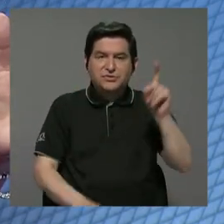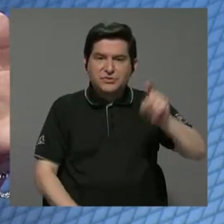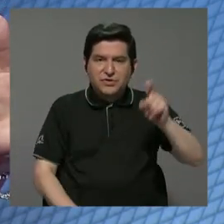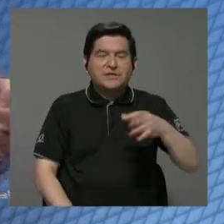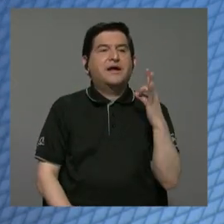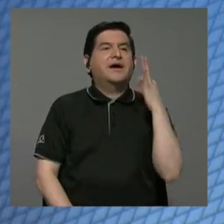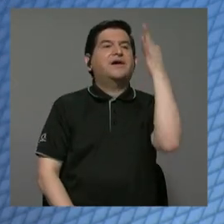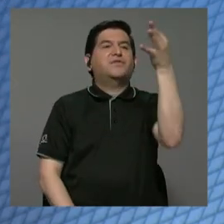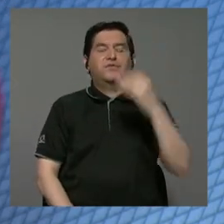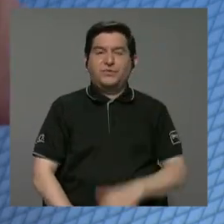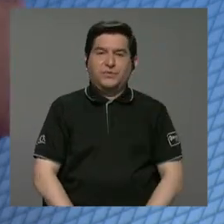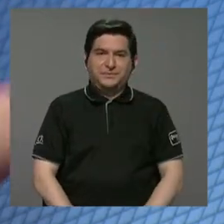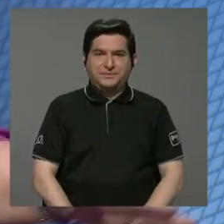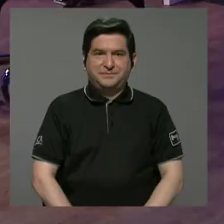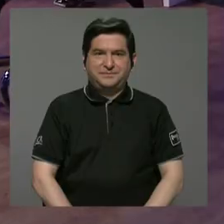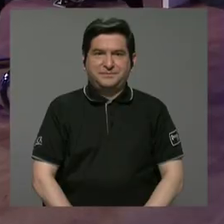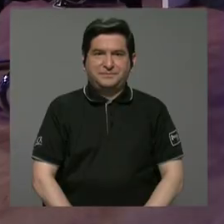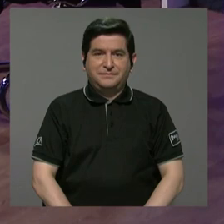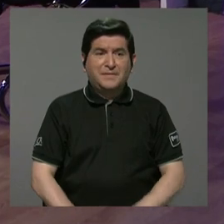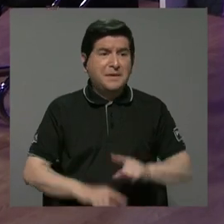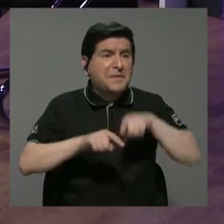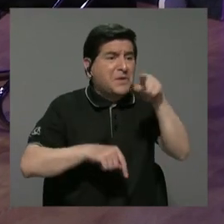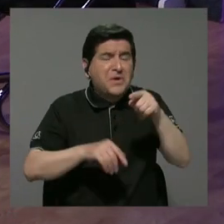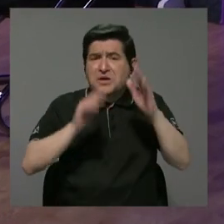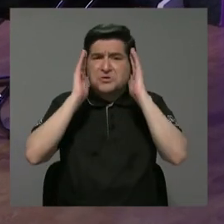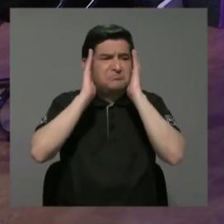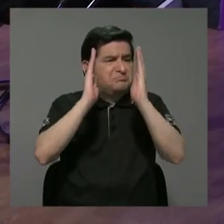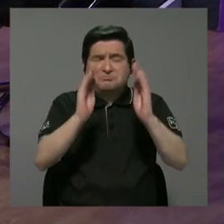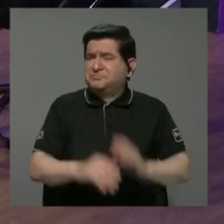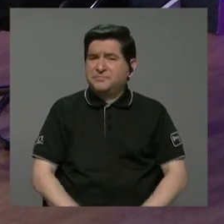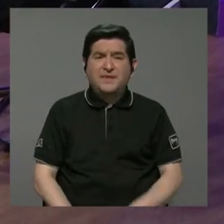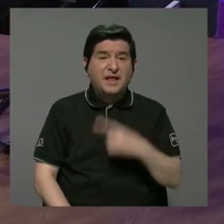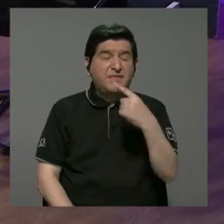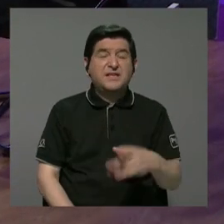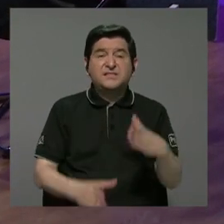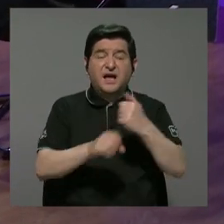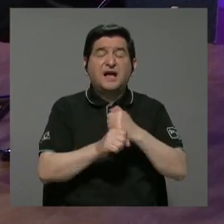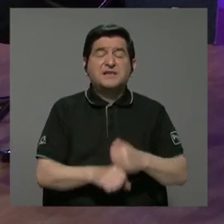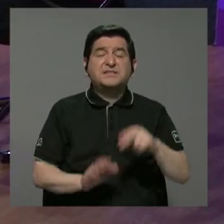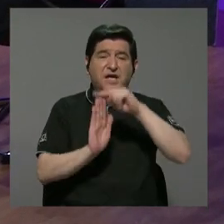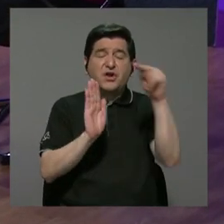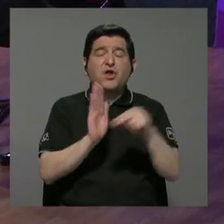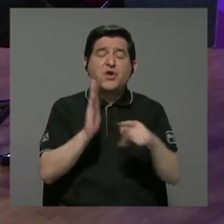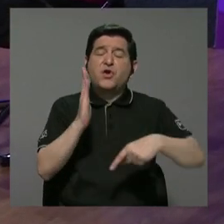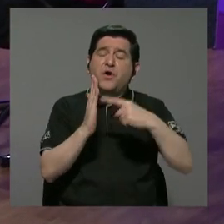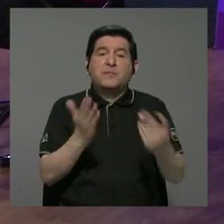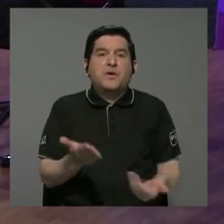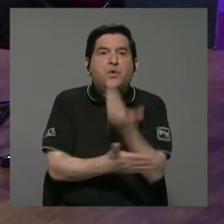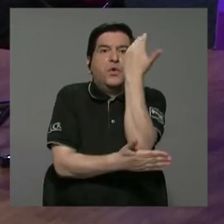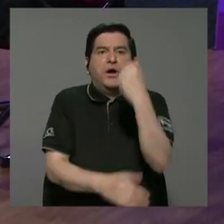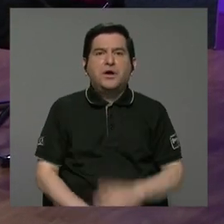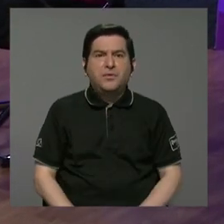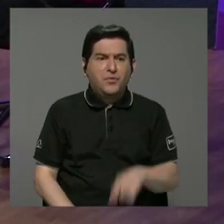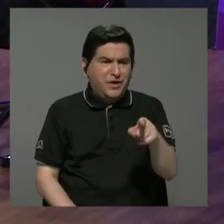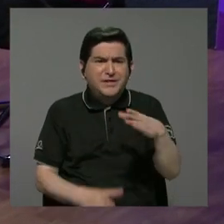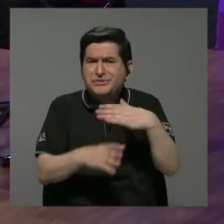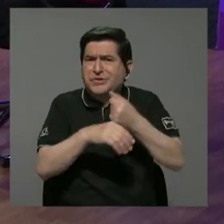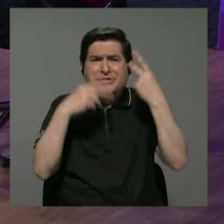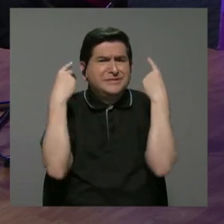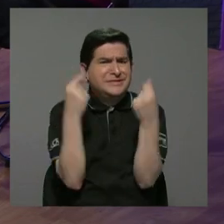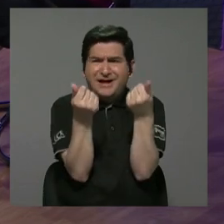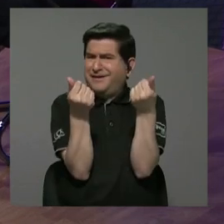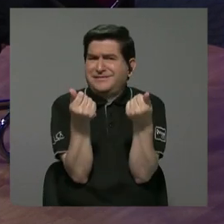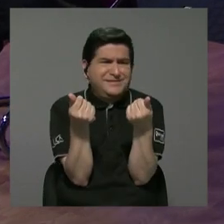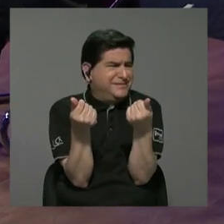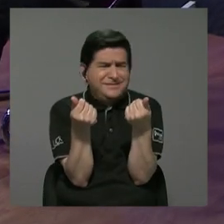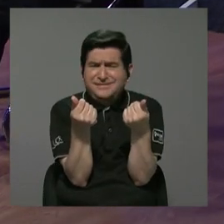para el futuro. Bueno, lo desconocen, dicen que van a hacer un marco de cualificaciones. No se hace de la noche a la mañana. Se